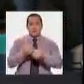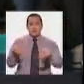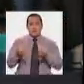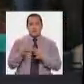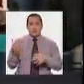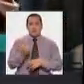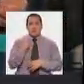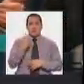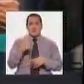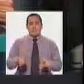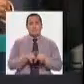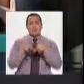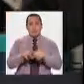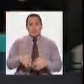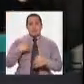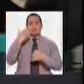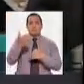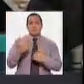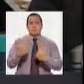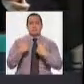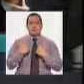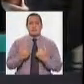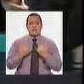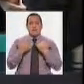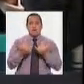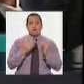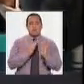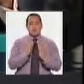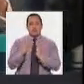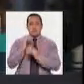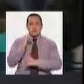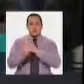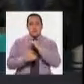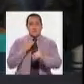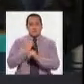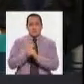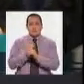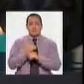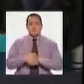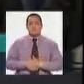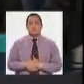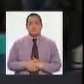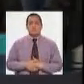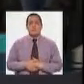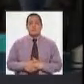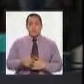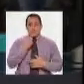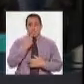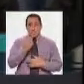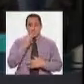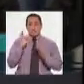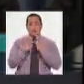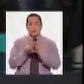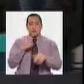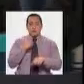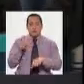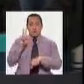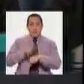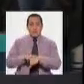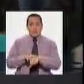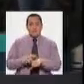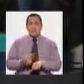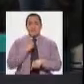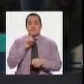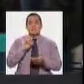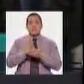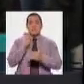nacional y simultáneamente se tenga un proceso internacionalmente. Lo que suele pasar, lo que es normal,